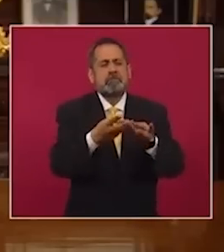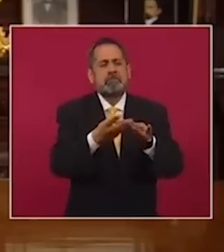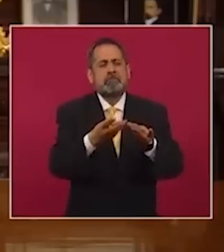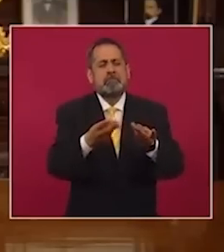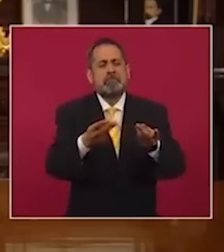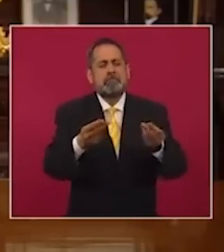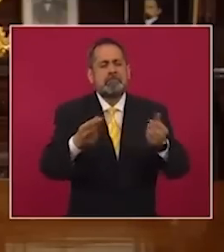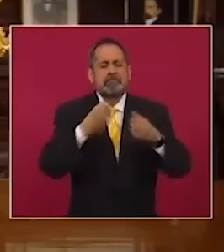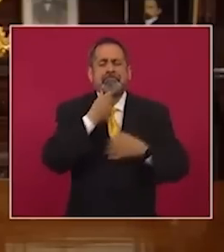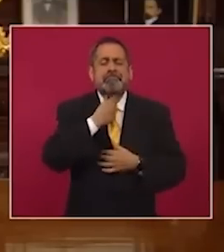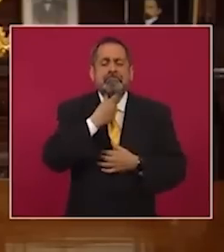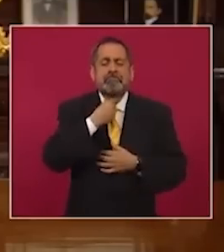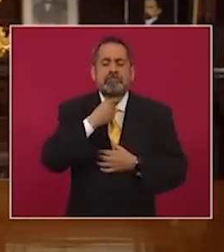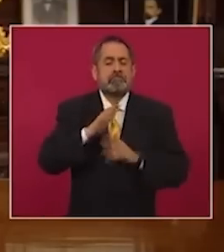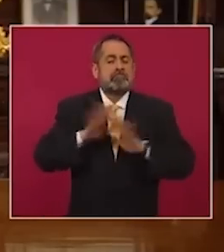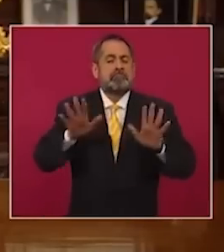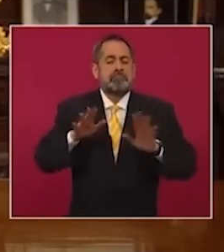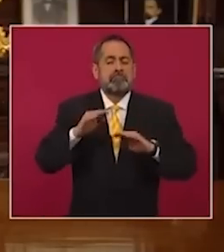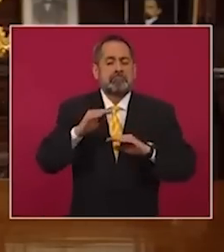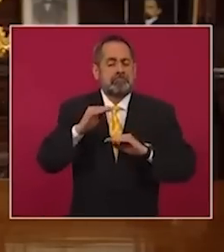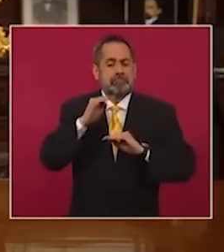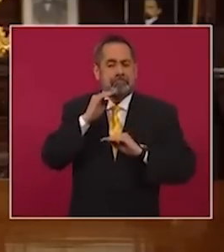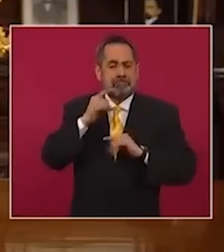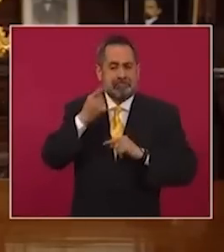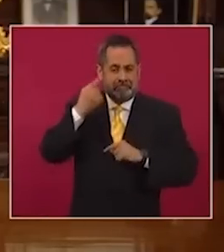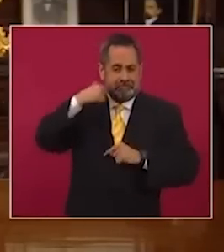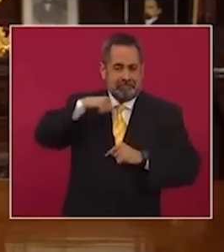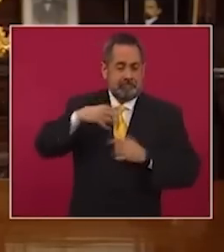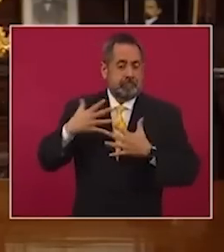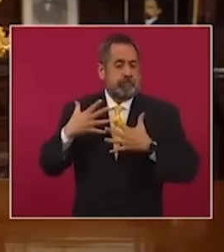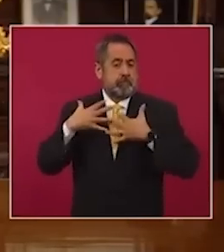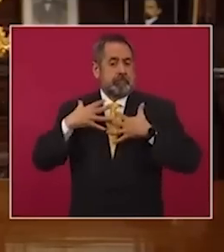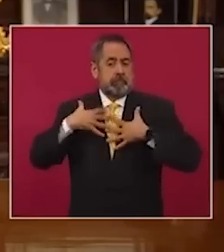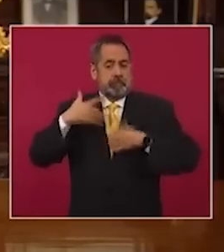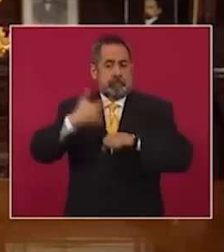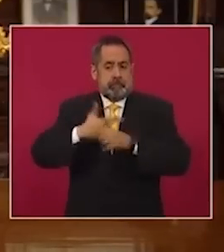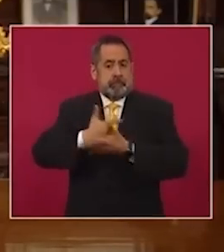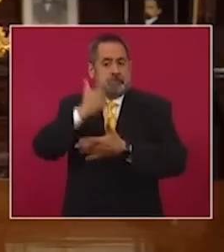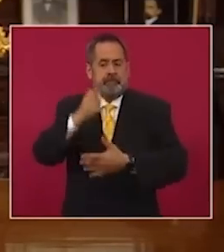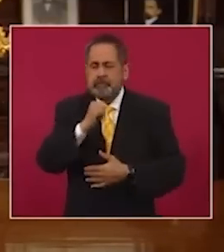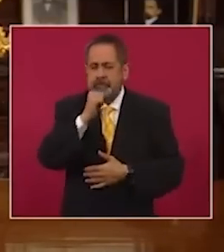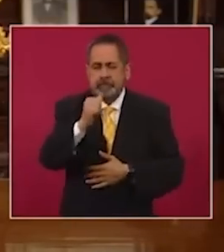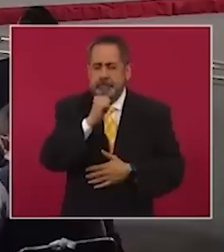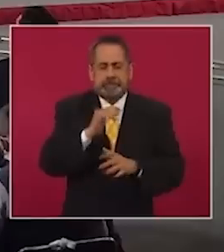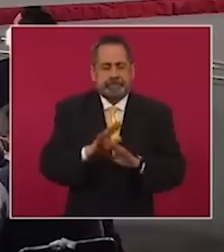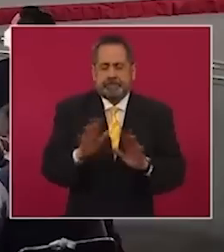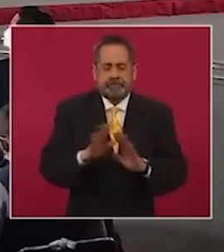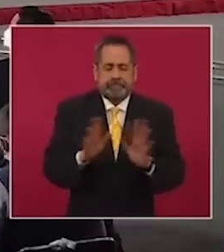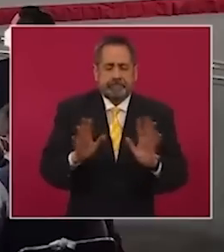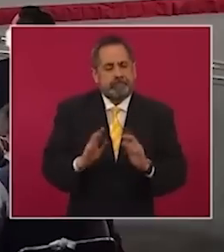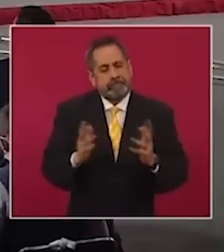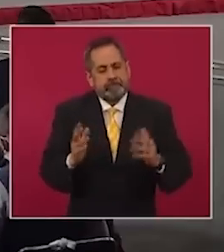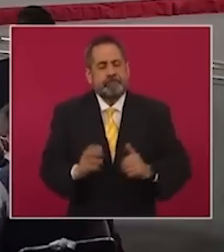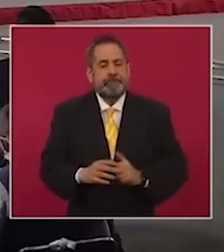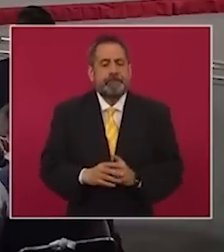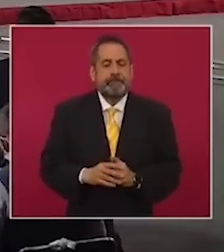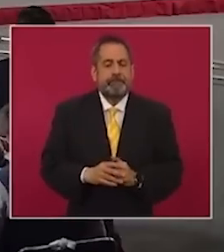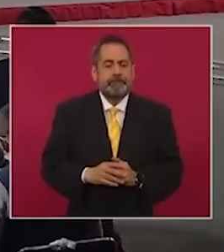Ya se queda aquí nada más. No va a los pulmones. Y